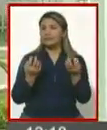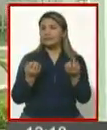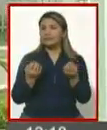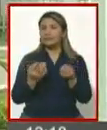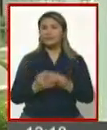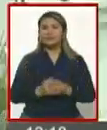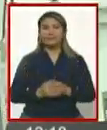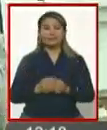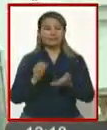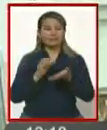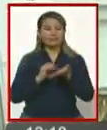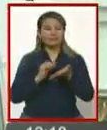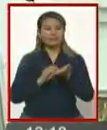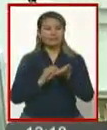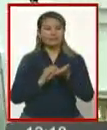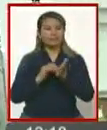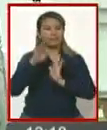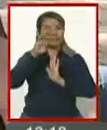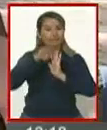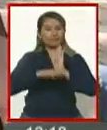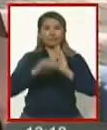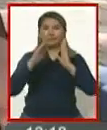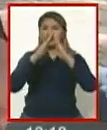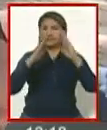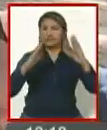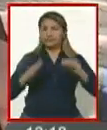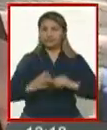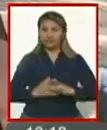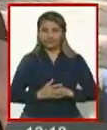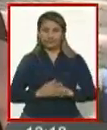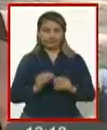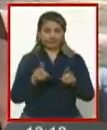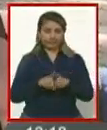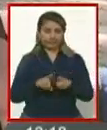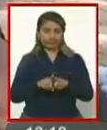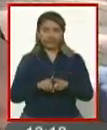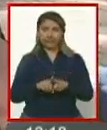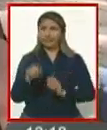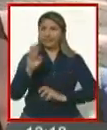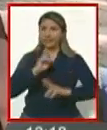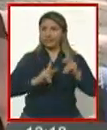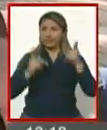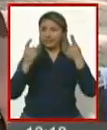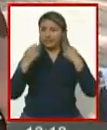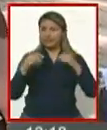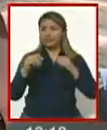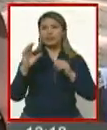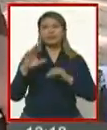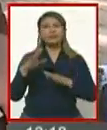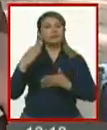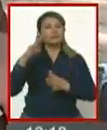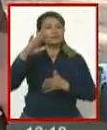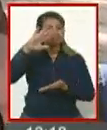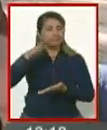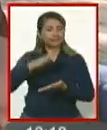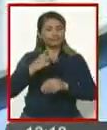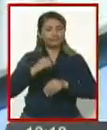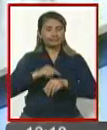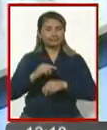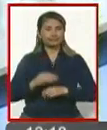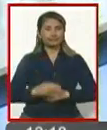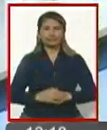grave escasez y un gran déficit de vivienda y que lógicamente la gente trata de poder alivianarla en este